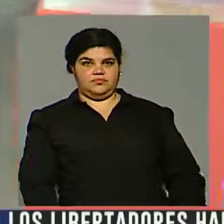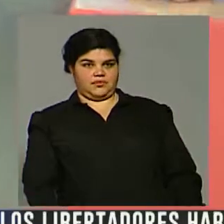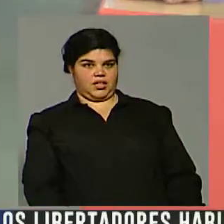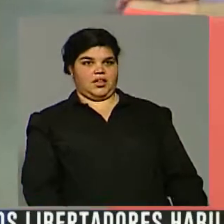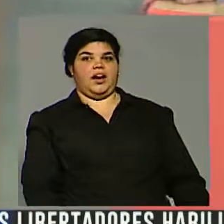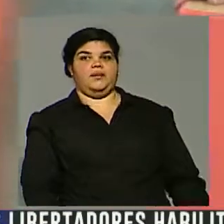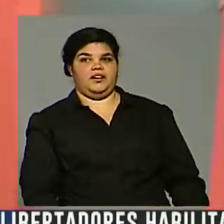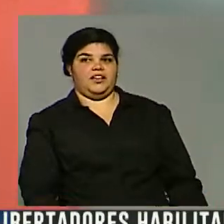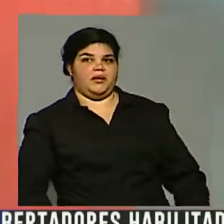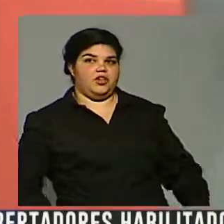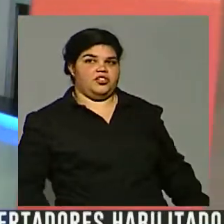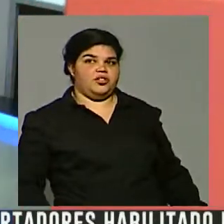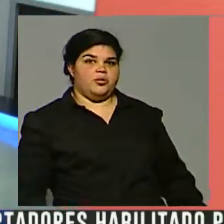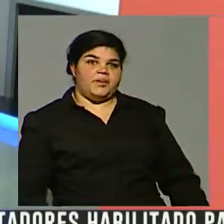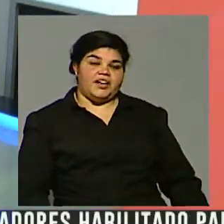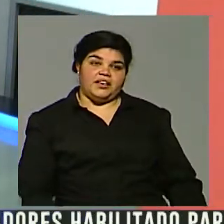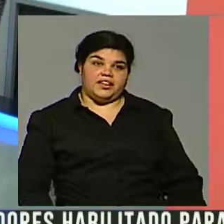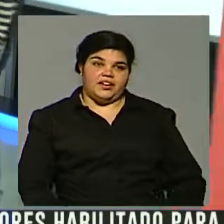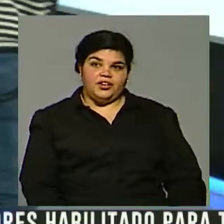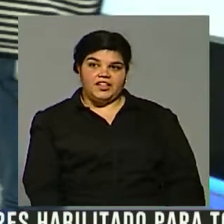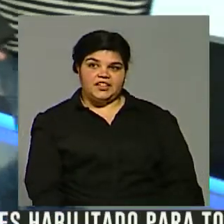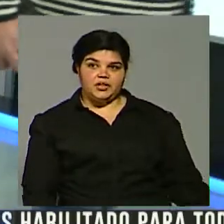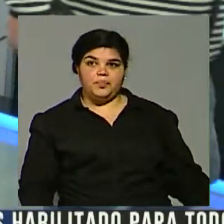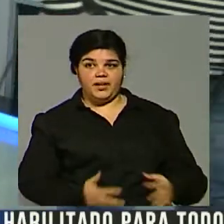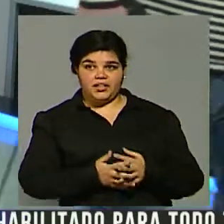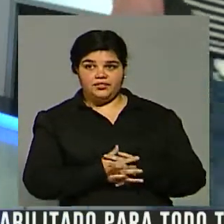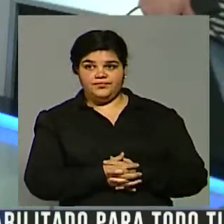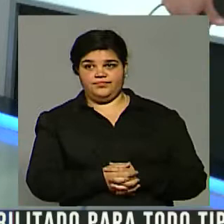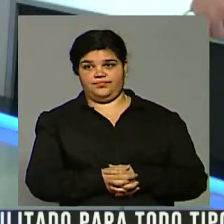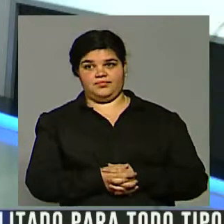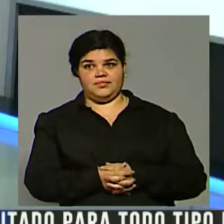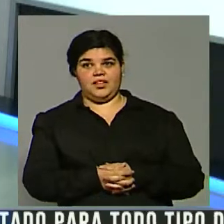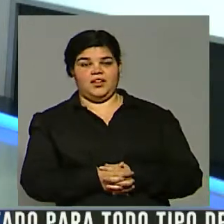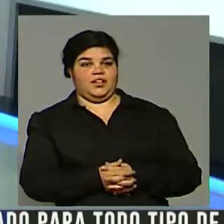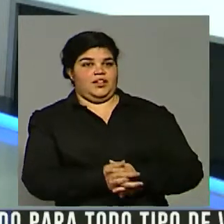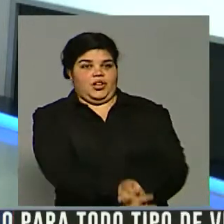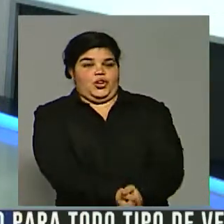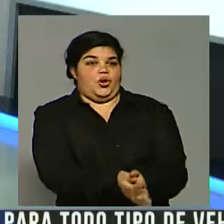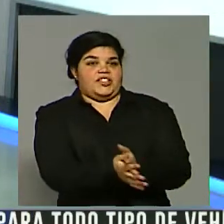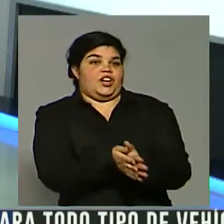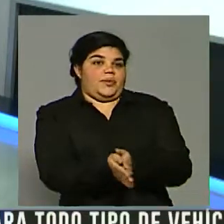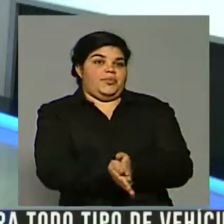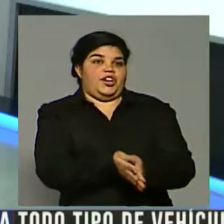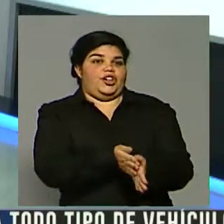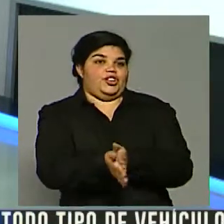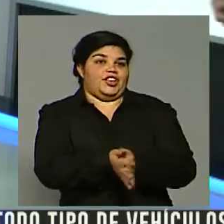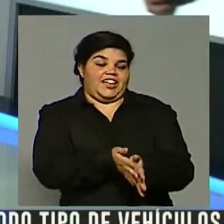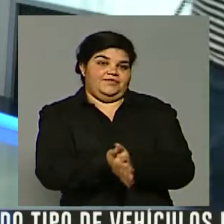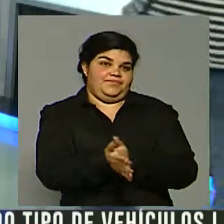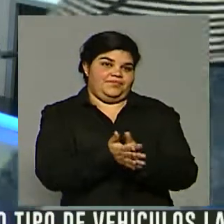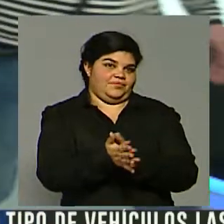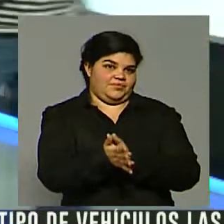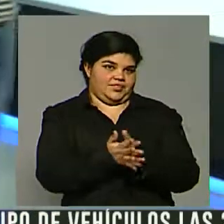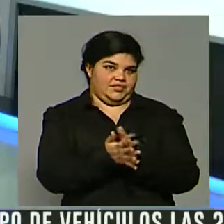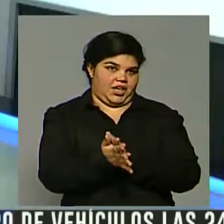Buen día. Virgi, convendría meterlos ahora porque si tenemos paño. Ah, listo. Porque me están diciendo ahí. Sí. Me están retando.